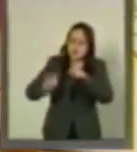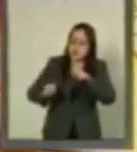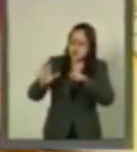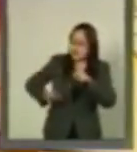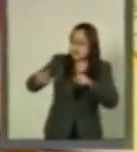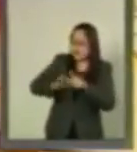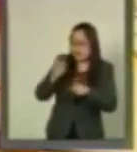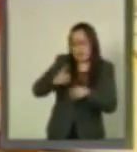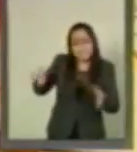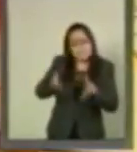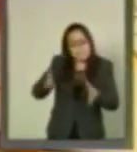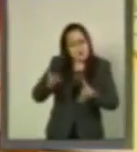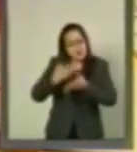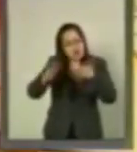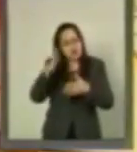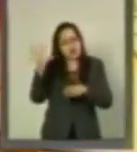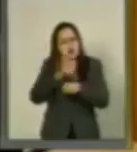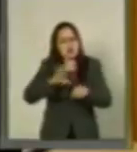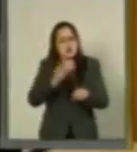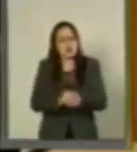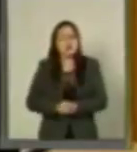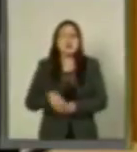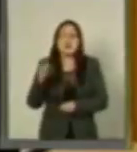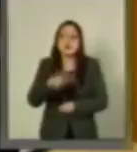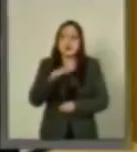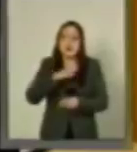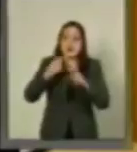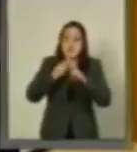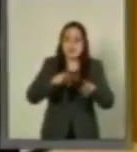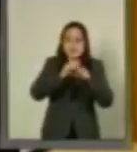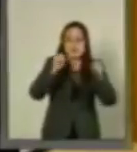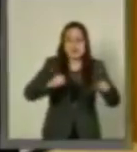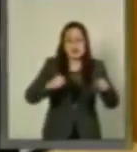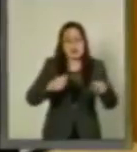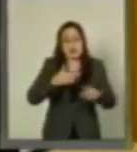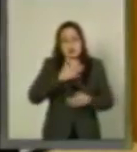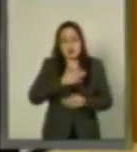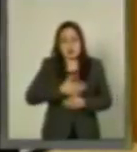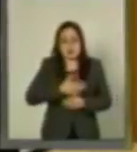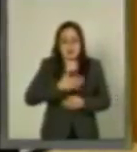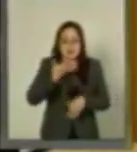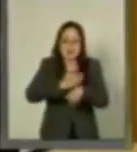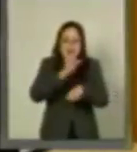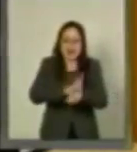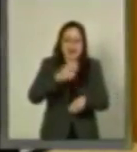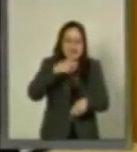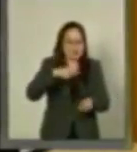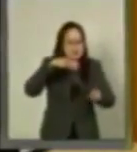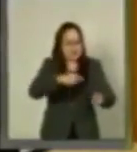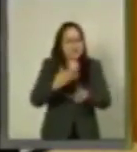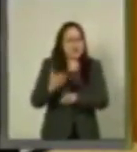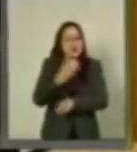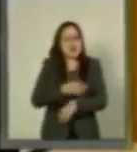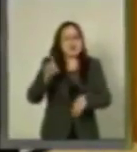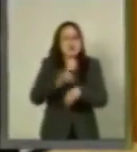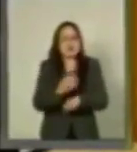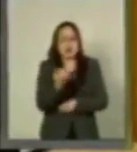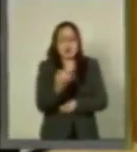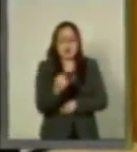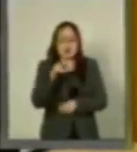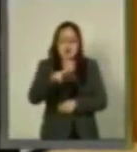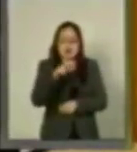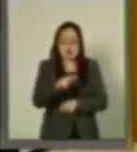sur-sureste. Segundo, a propósito de la entrada en vigor del sistema de justicia penal acusatorio el pasado 18 de